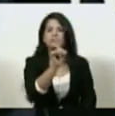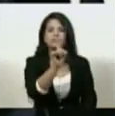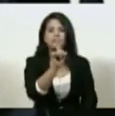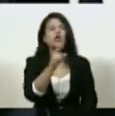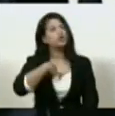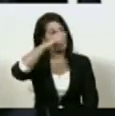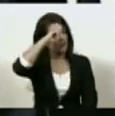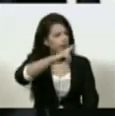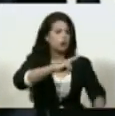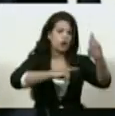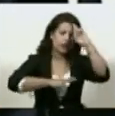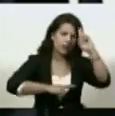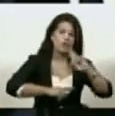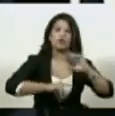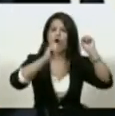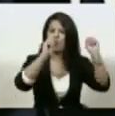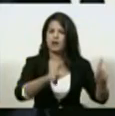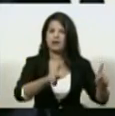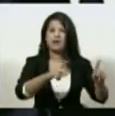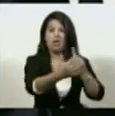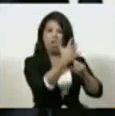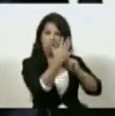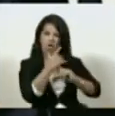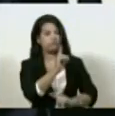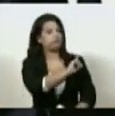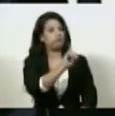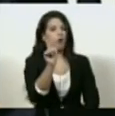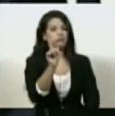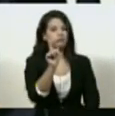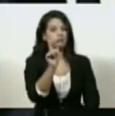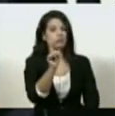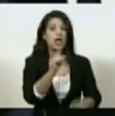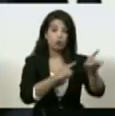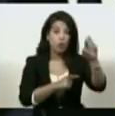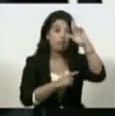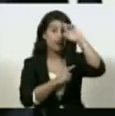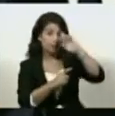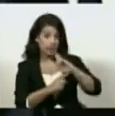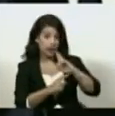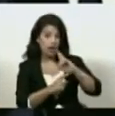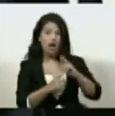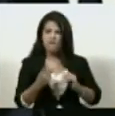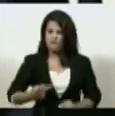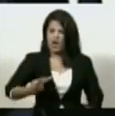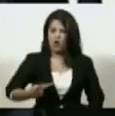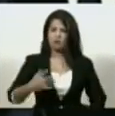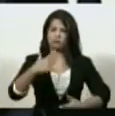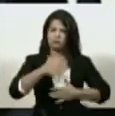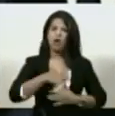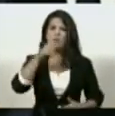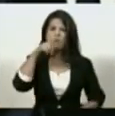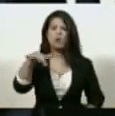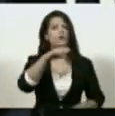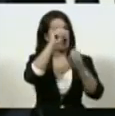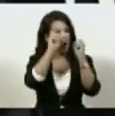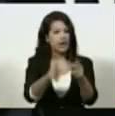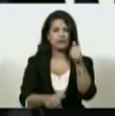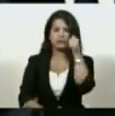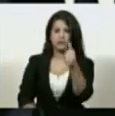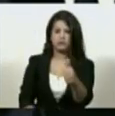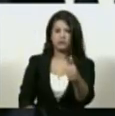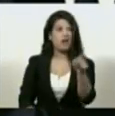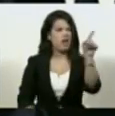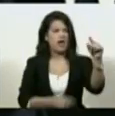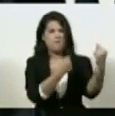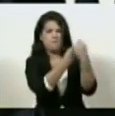sí, humillaciones no. Mientras nos respete y valore a nuestro pueblo, sí. Mientras nos